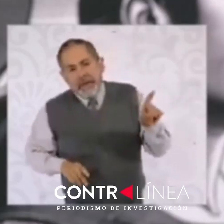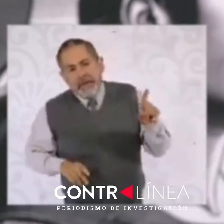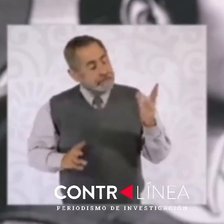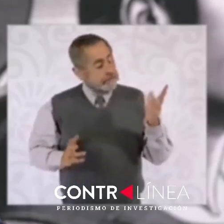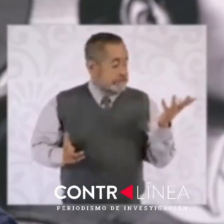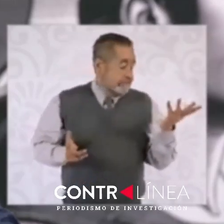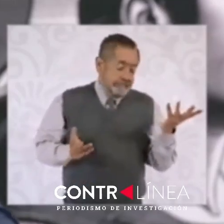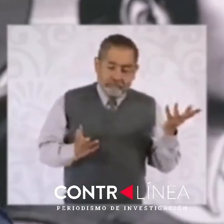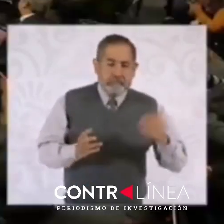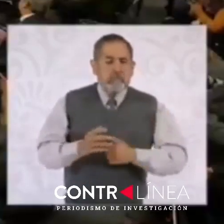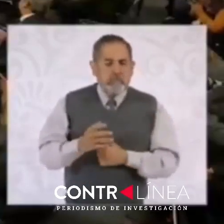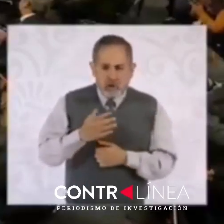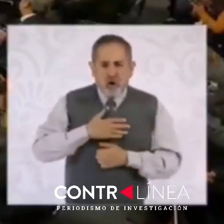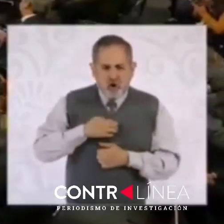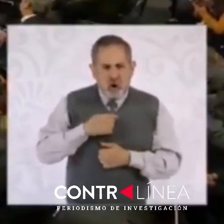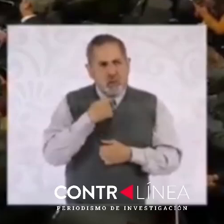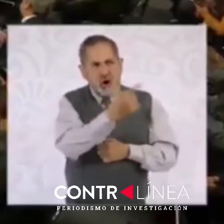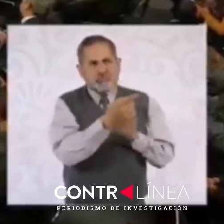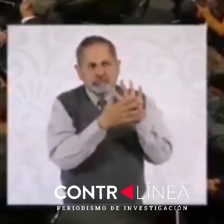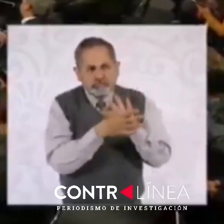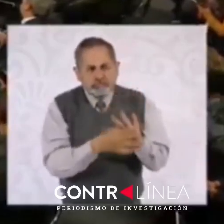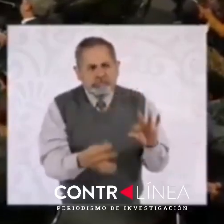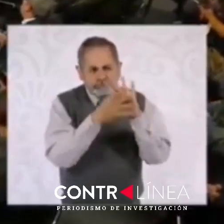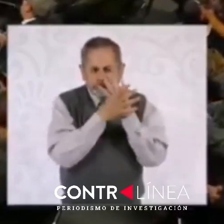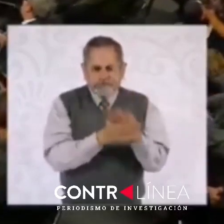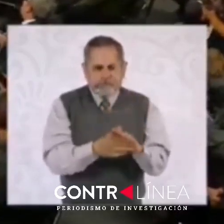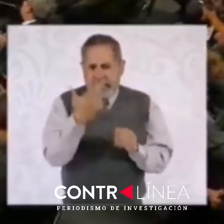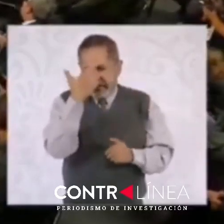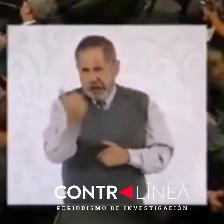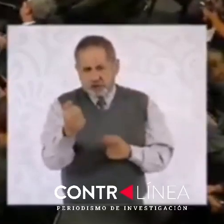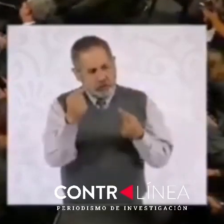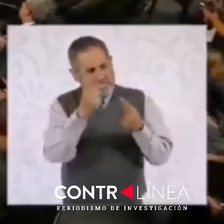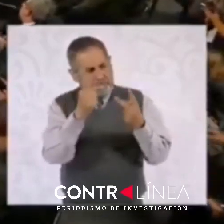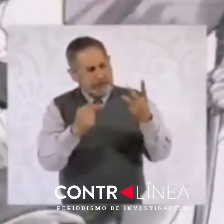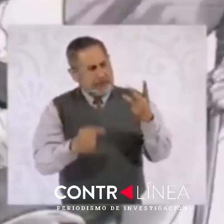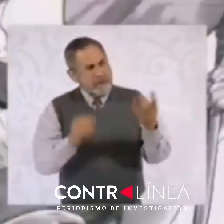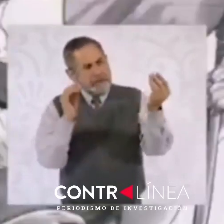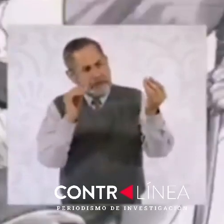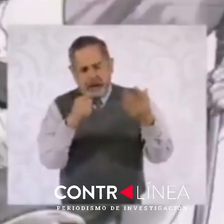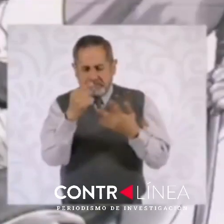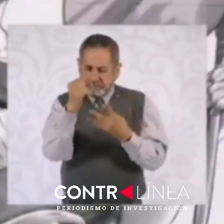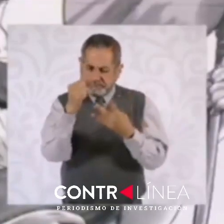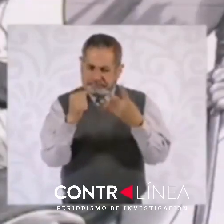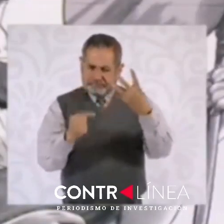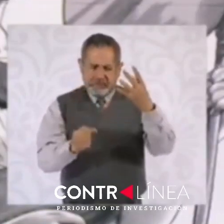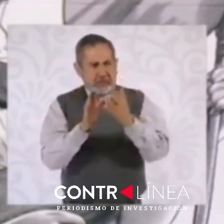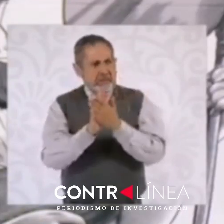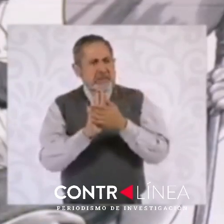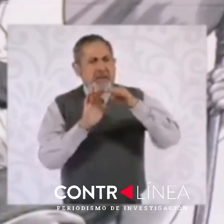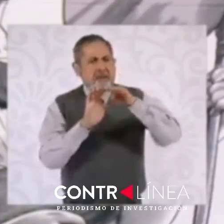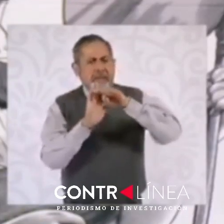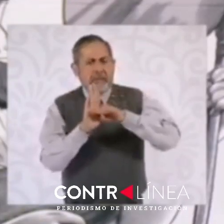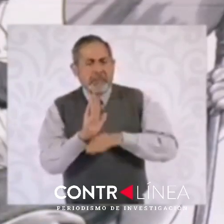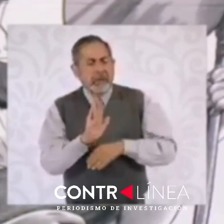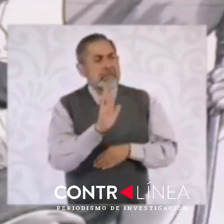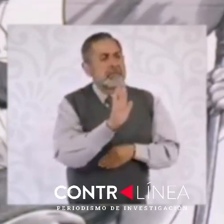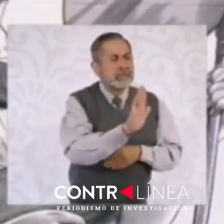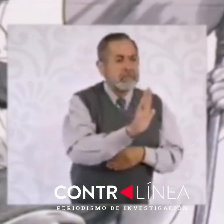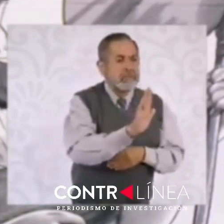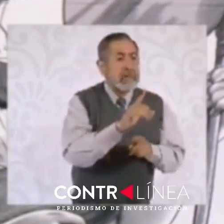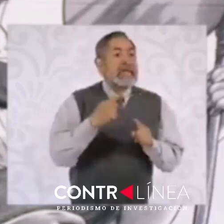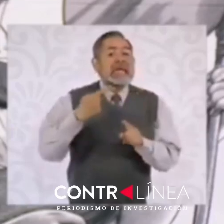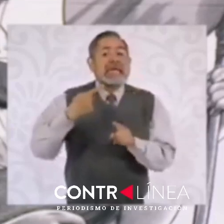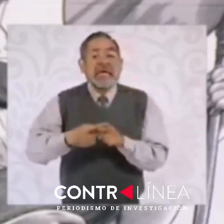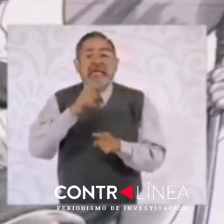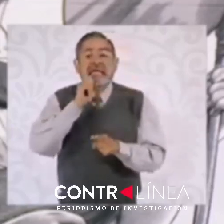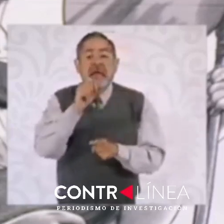Entonces, pues voy a hacer ese razonamiento, voy a presentar los argumentos y voy a hablar en buena medida también a nombre de las